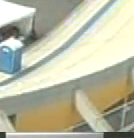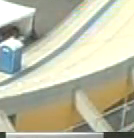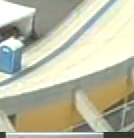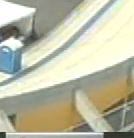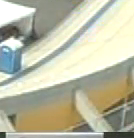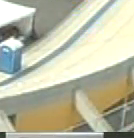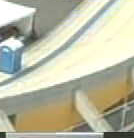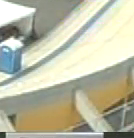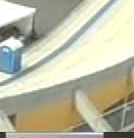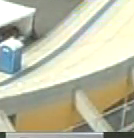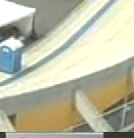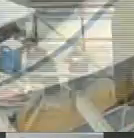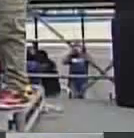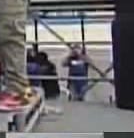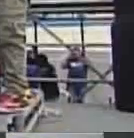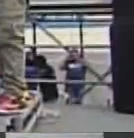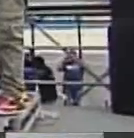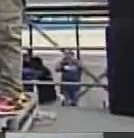Vituallas, una bulla a los